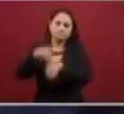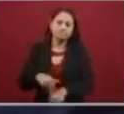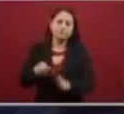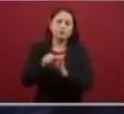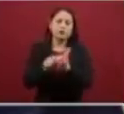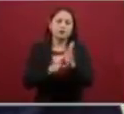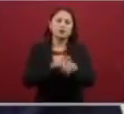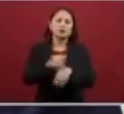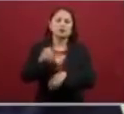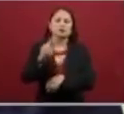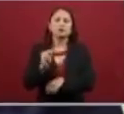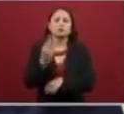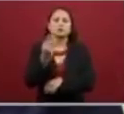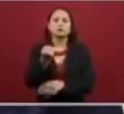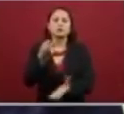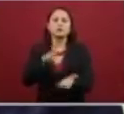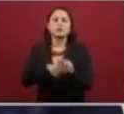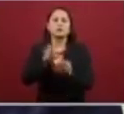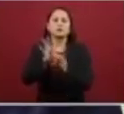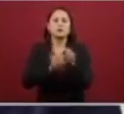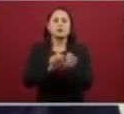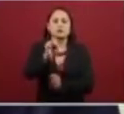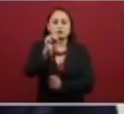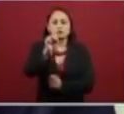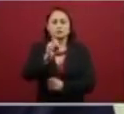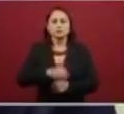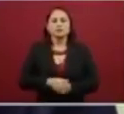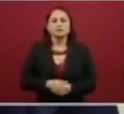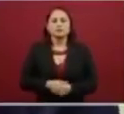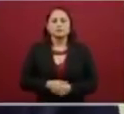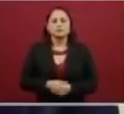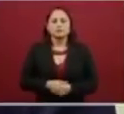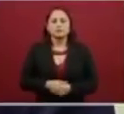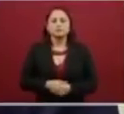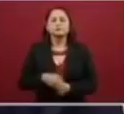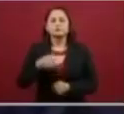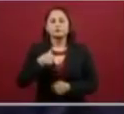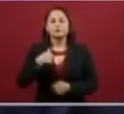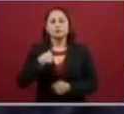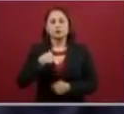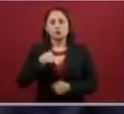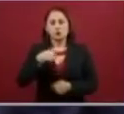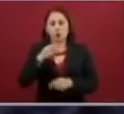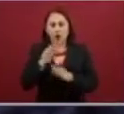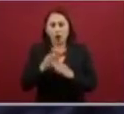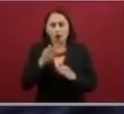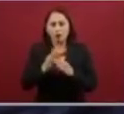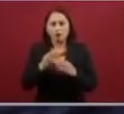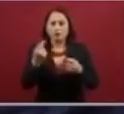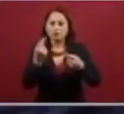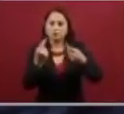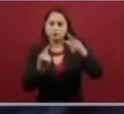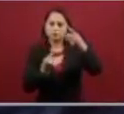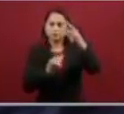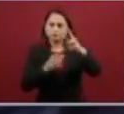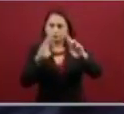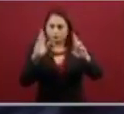de la Constitución. Los recuerdo, esos principios: